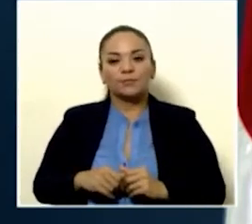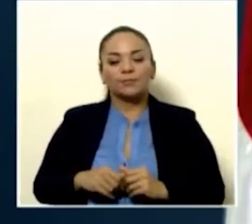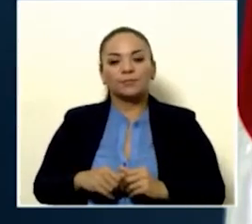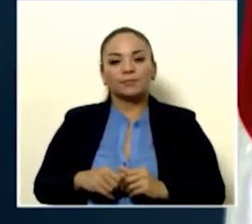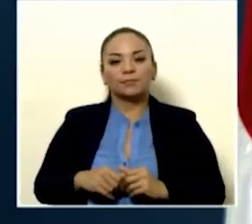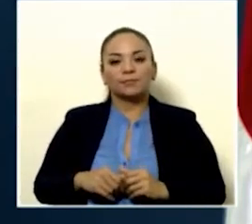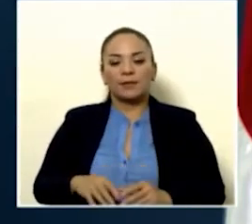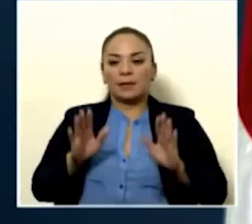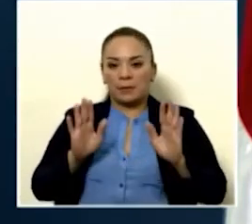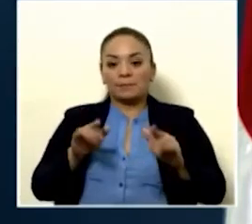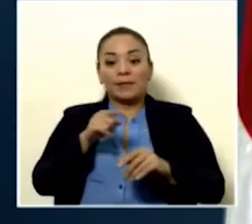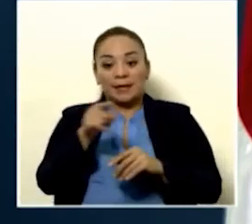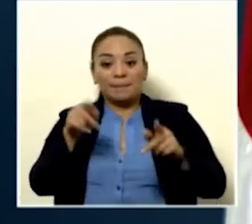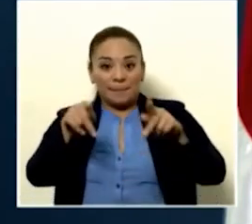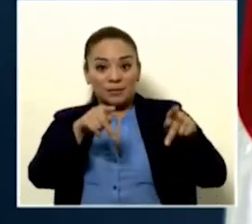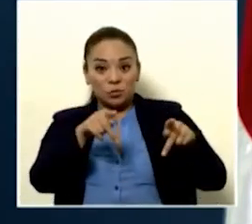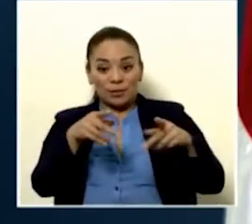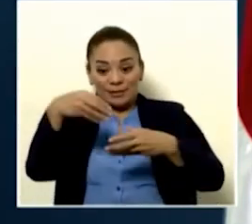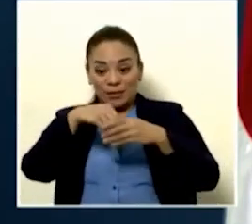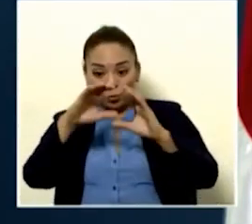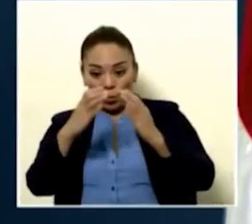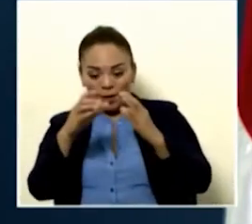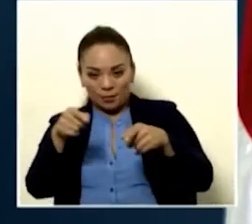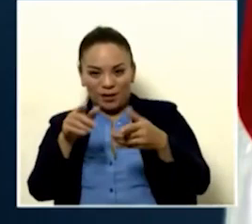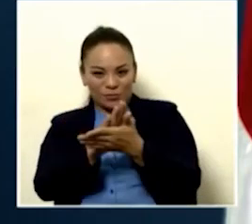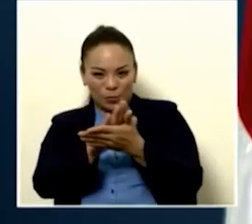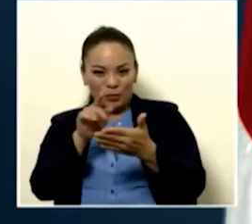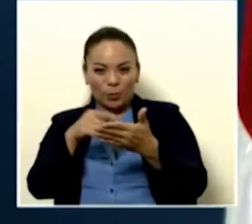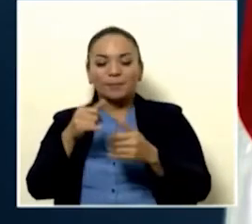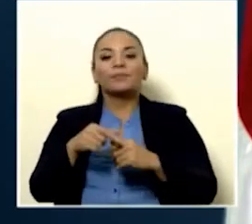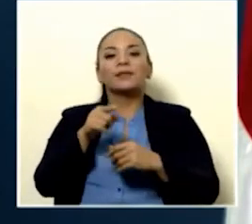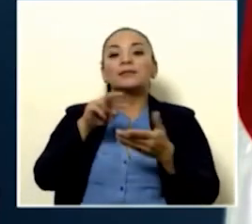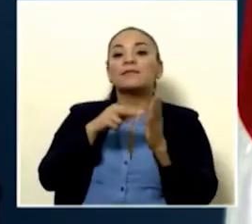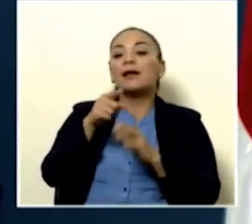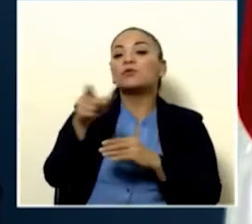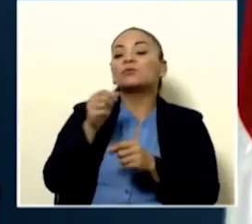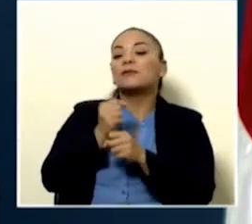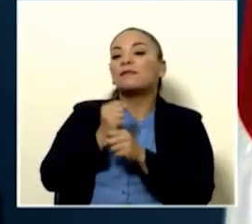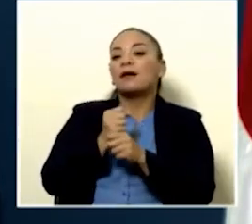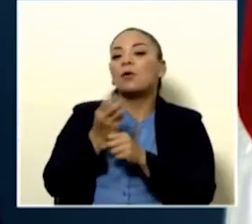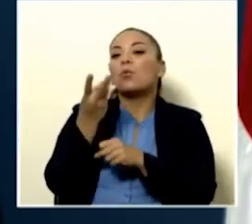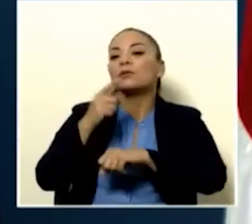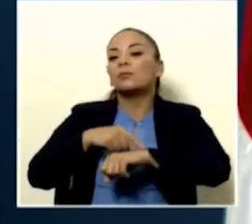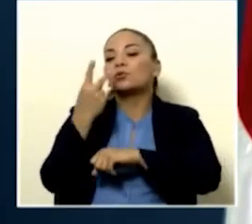Entonces, esas personas en esa categoría van a poder trabajar por 2